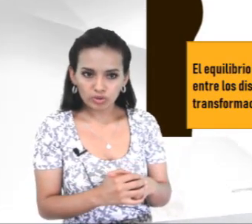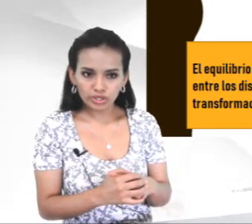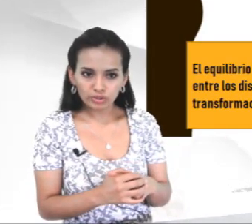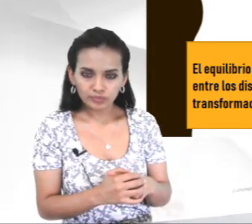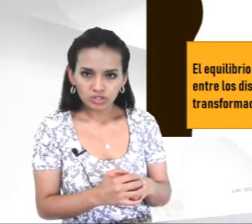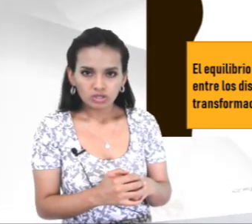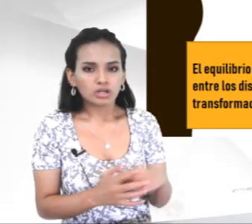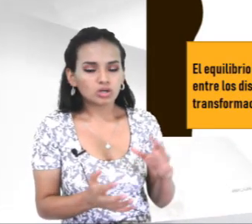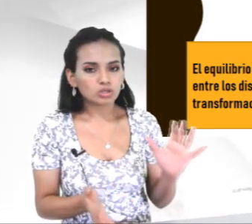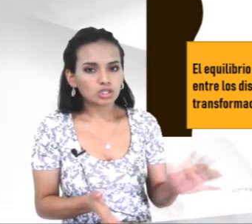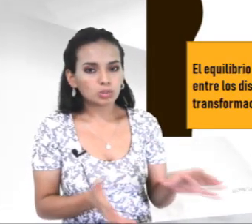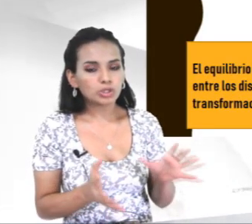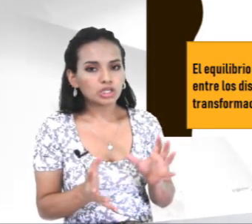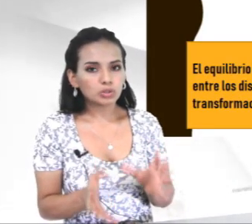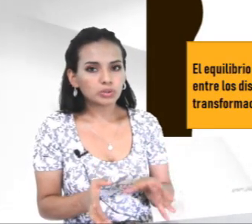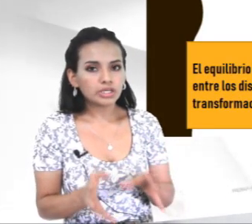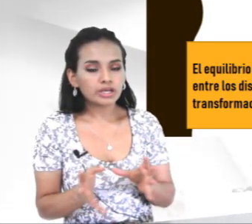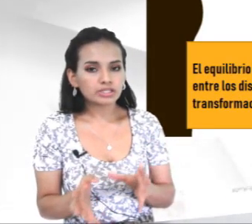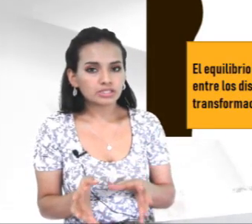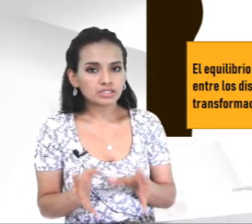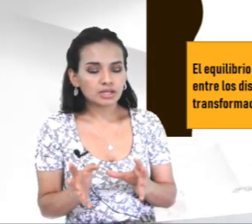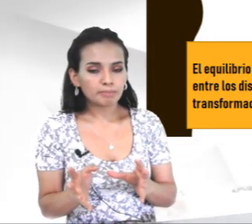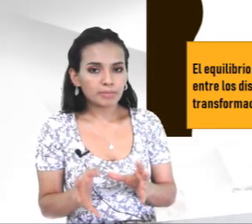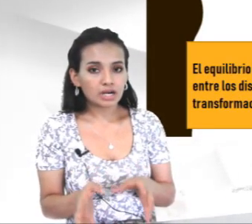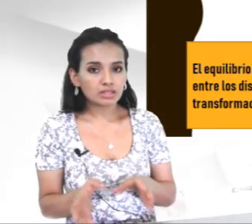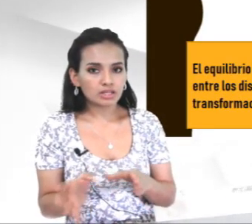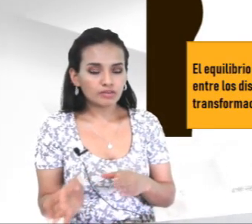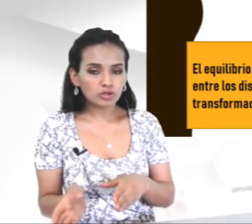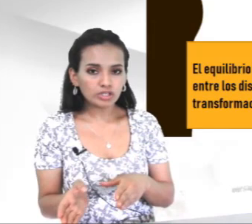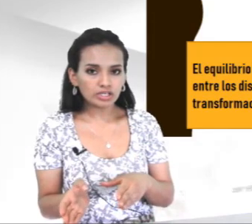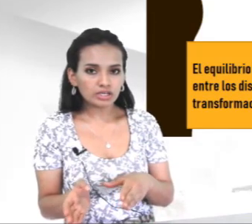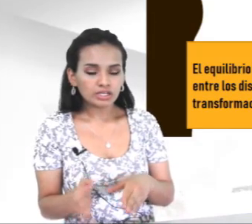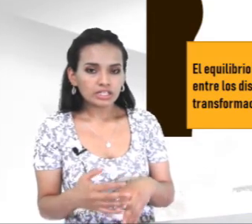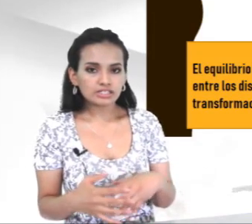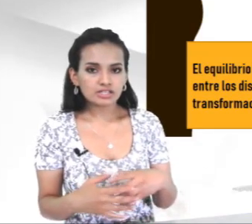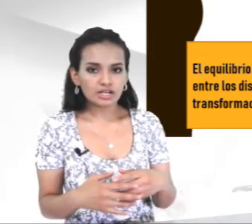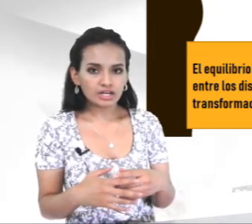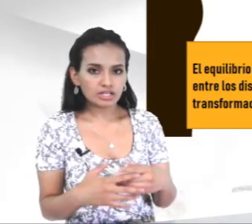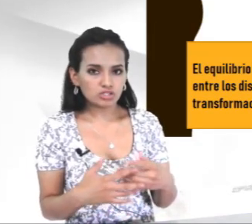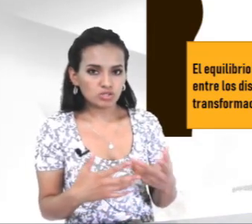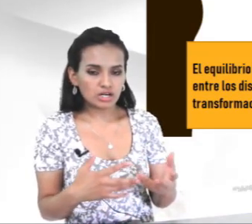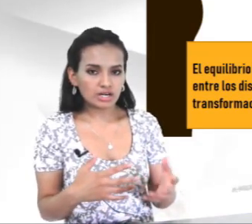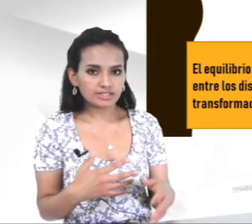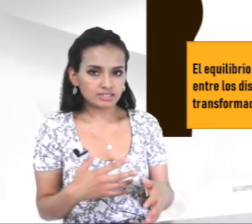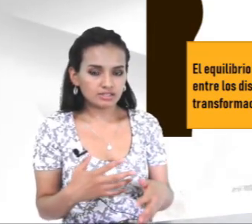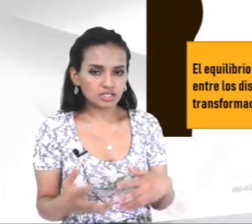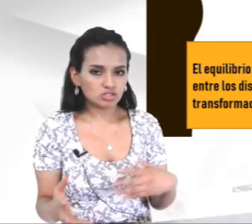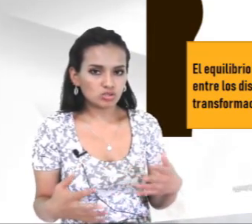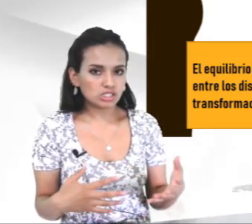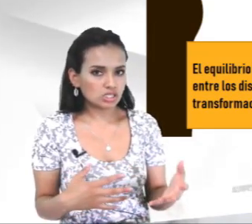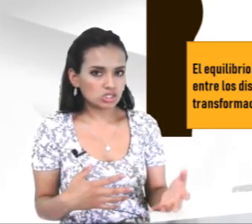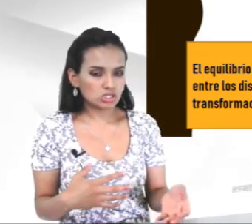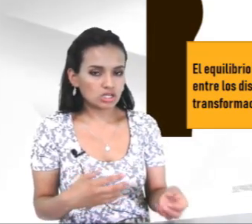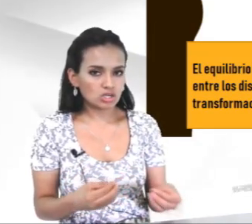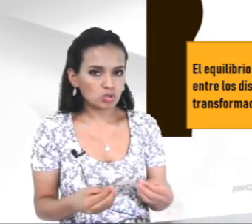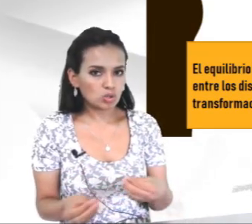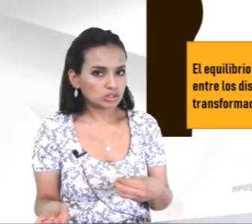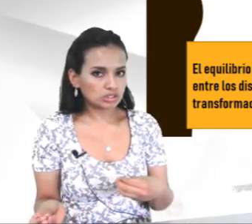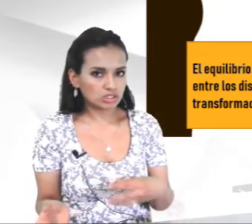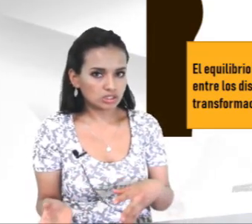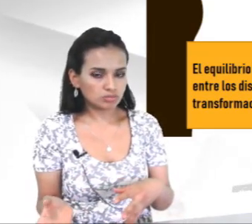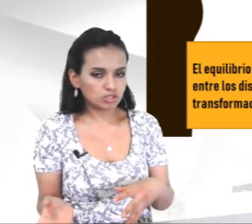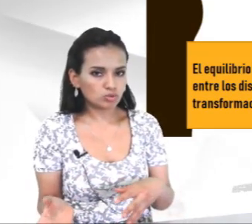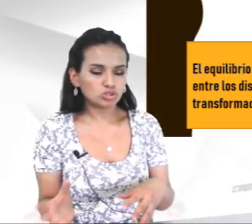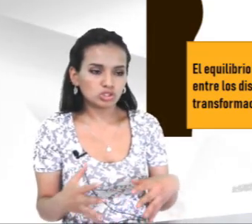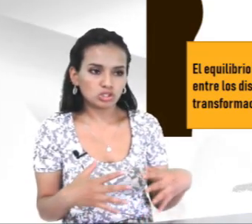ecológico recordemos que la ecología es esa parte de la biología que se encarga de estudiar las interacciones entre los